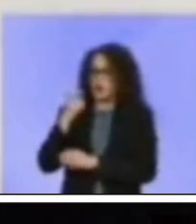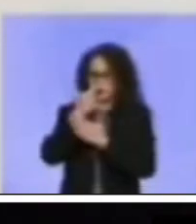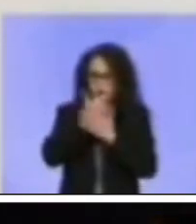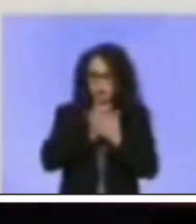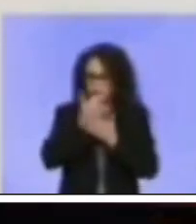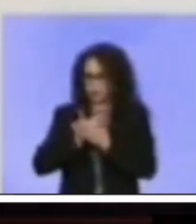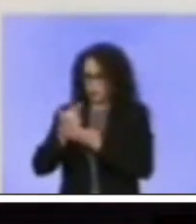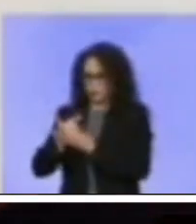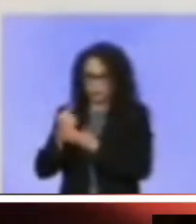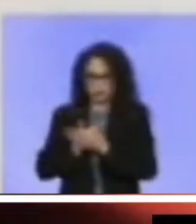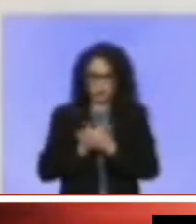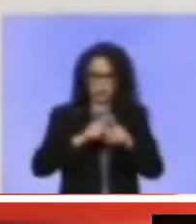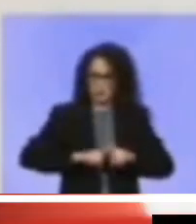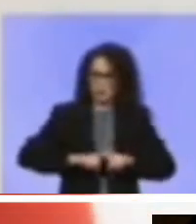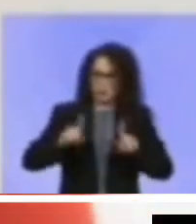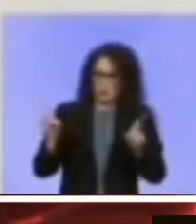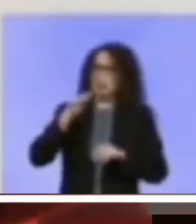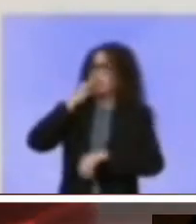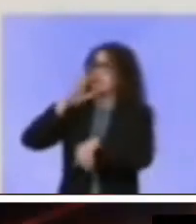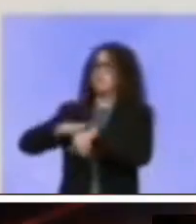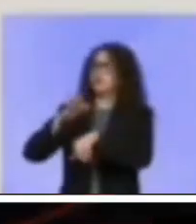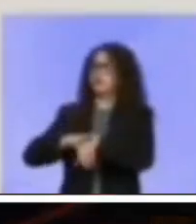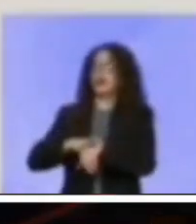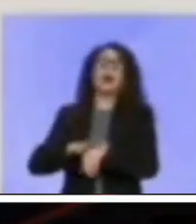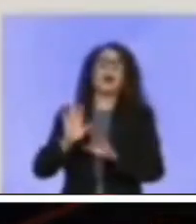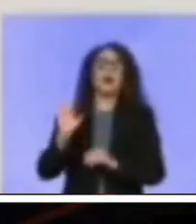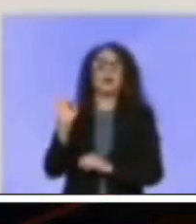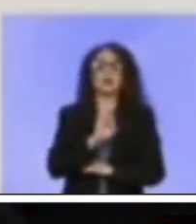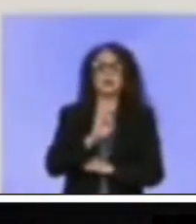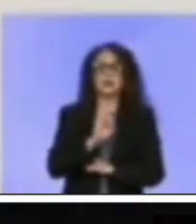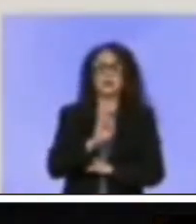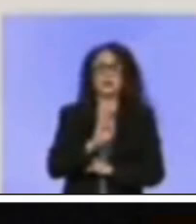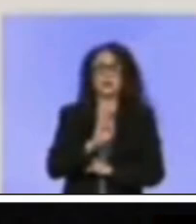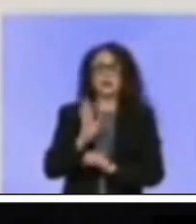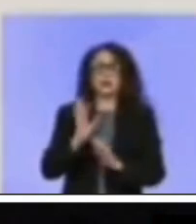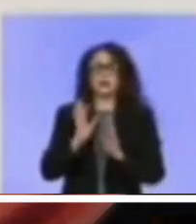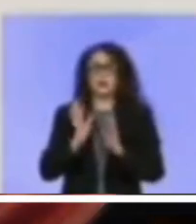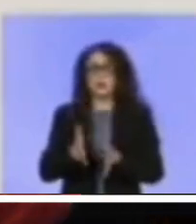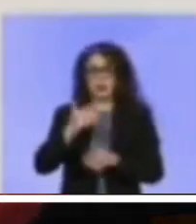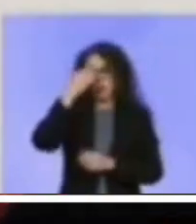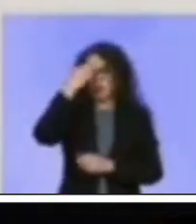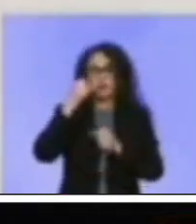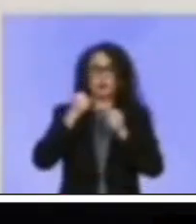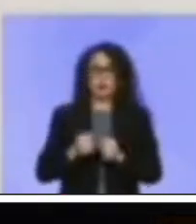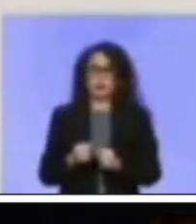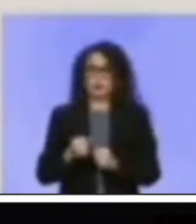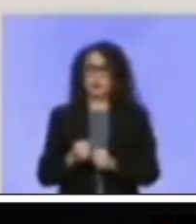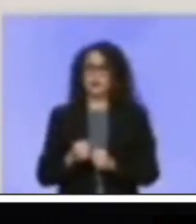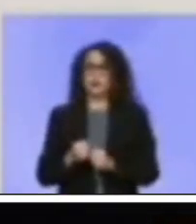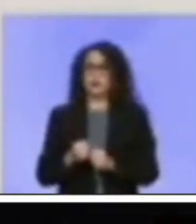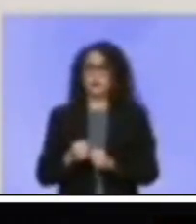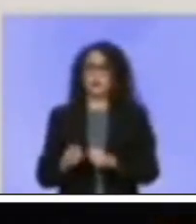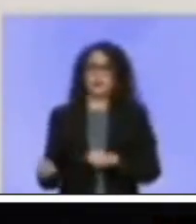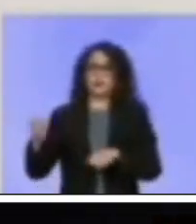entre las citadas votaciones es posible concluir que fueron introducidas